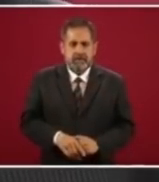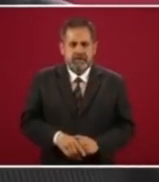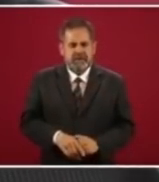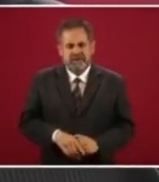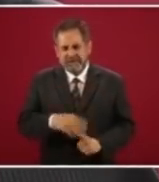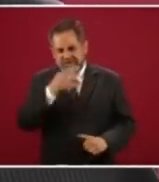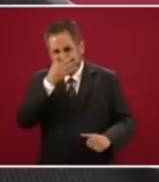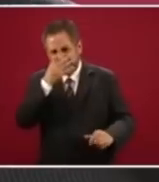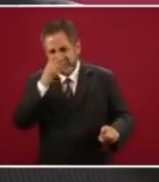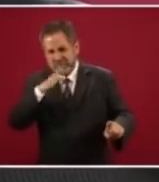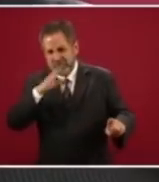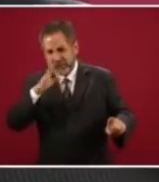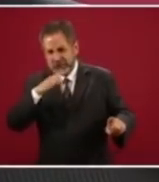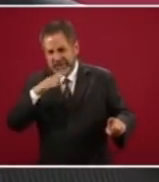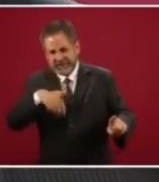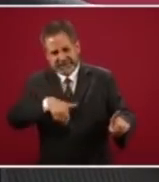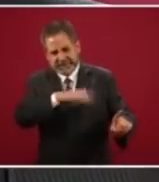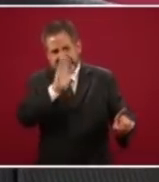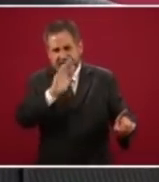Fuchi.